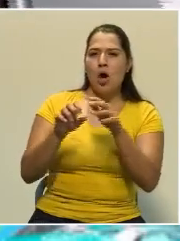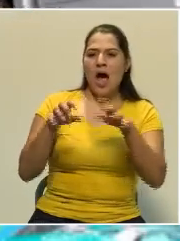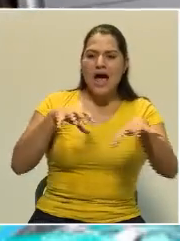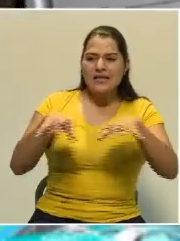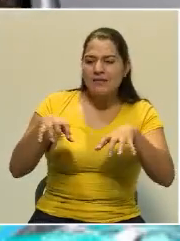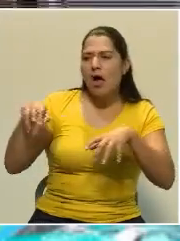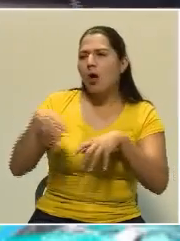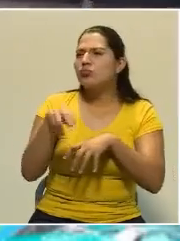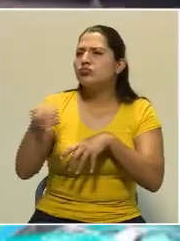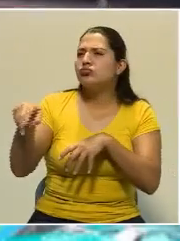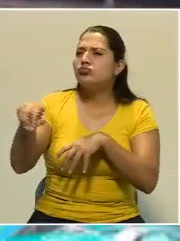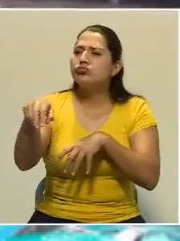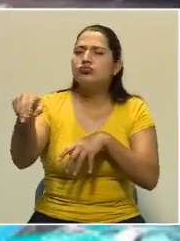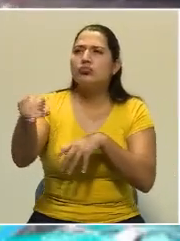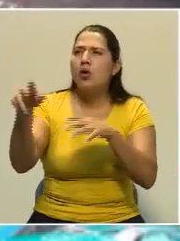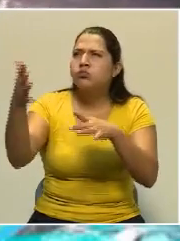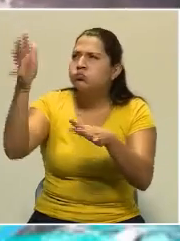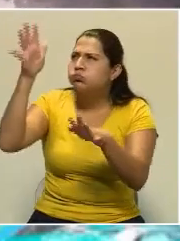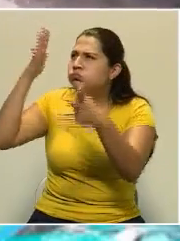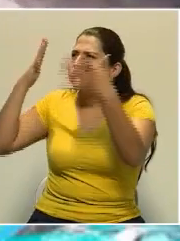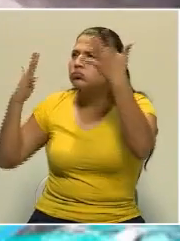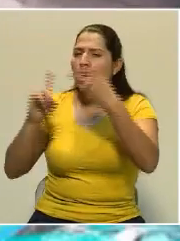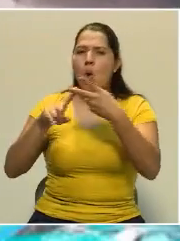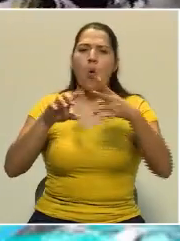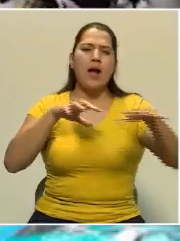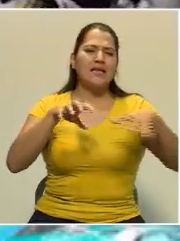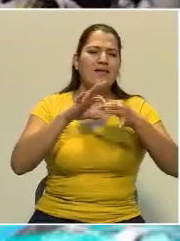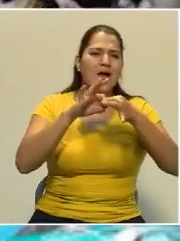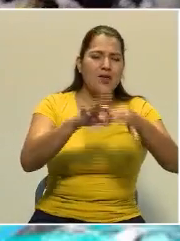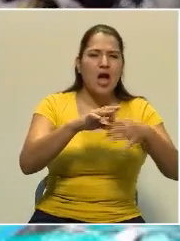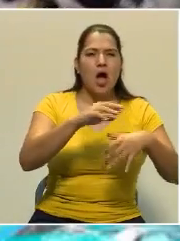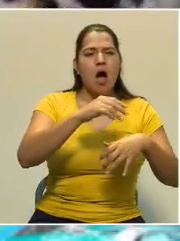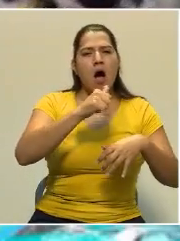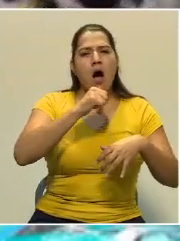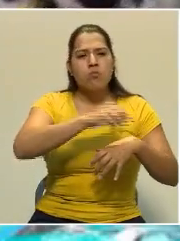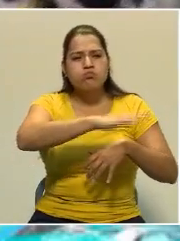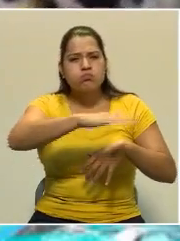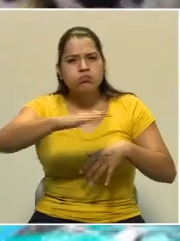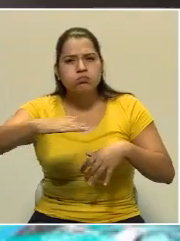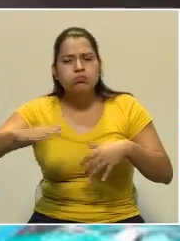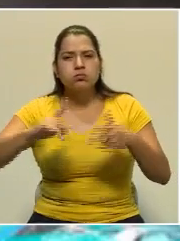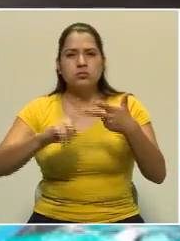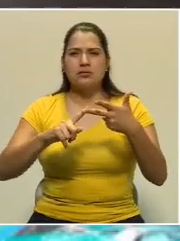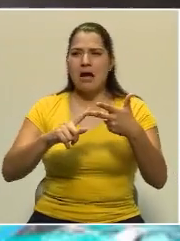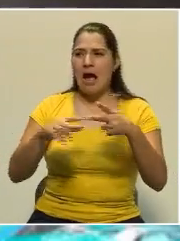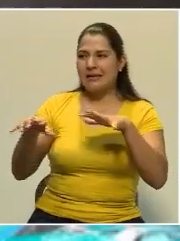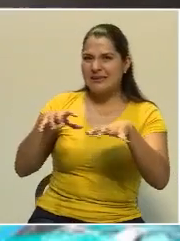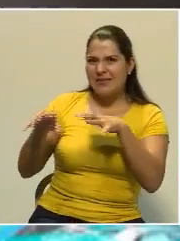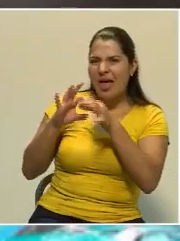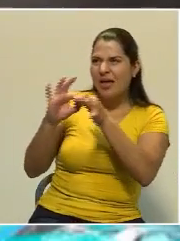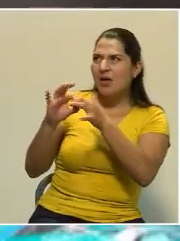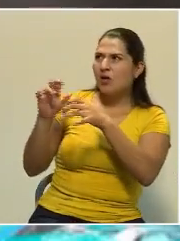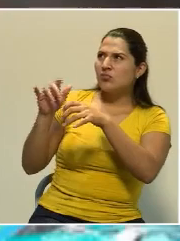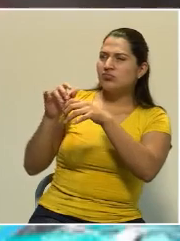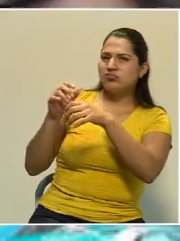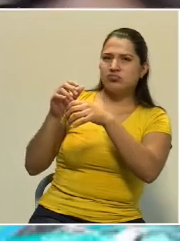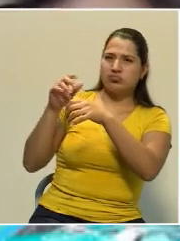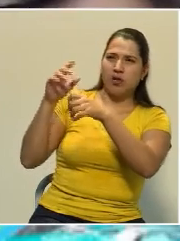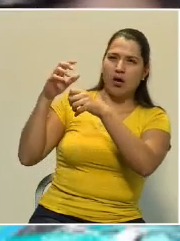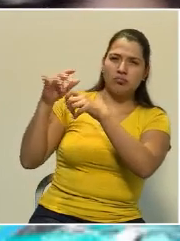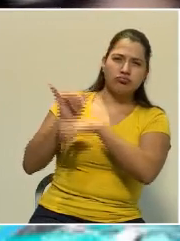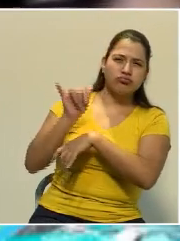actividades acuáticas, actividades aéreas, todo ese tipo de actividades que ustedes abogaban porque se pudiera dar